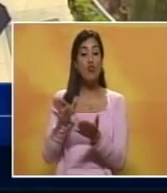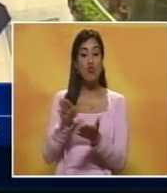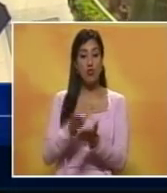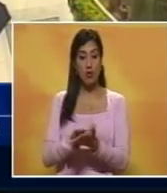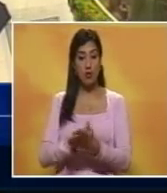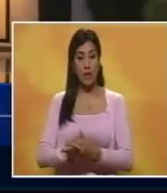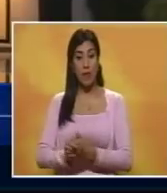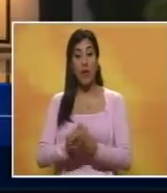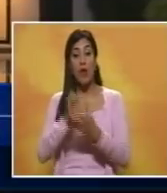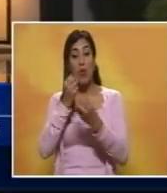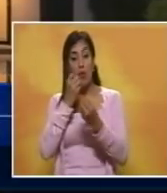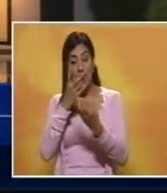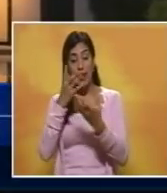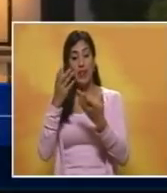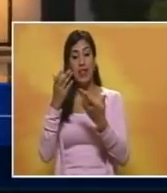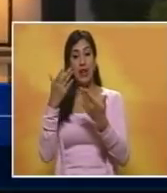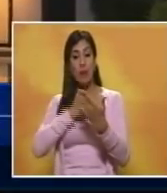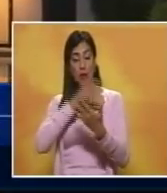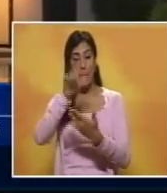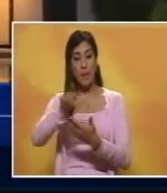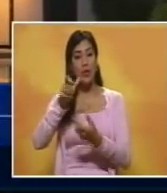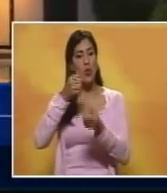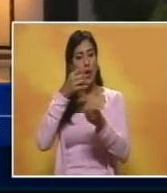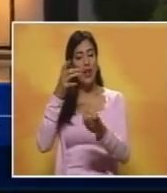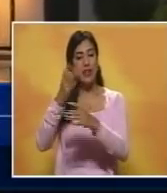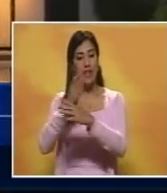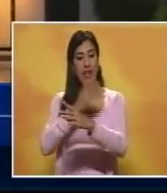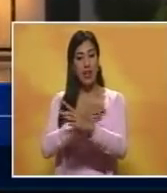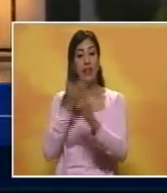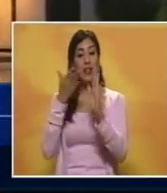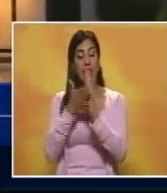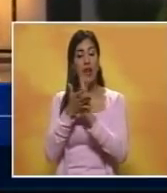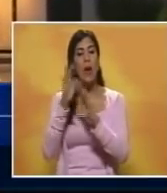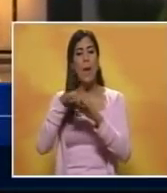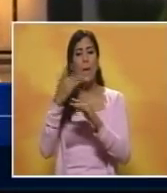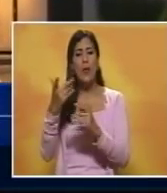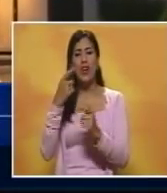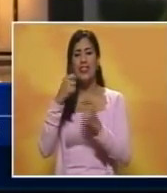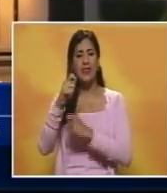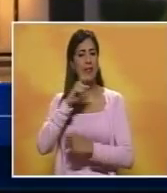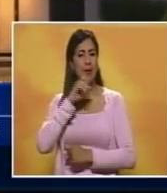vida. Fuentes dedicadas a los bienes raíces revelaron a TMZ el motivo